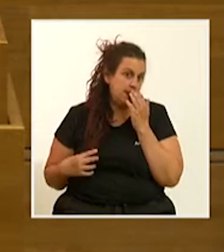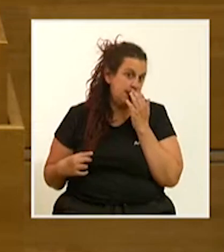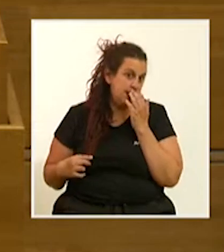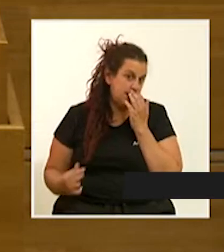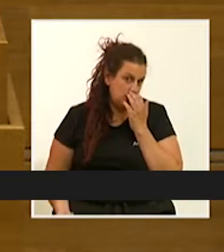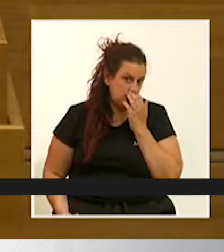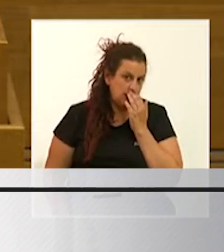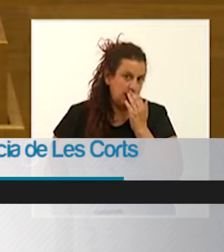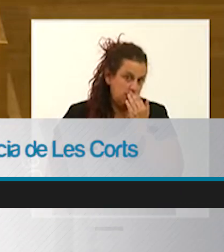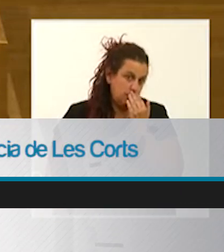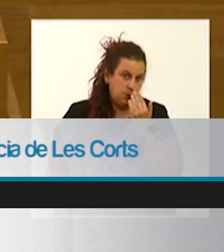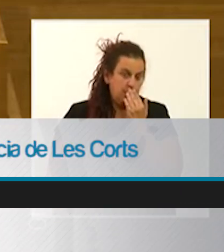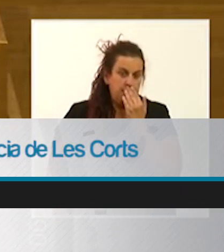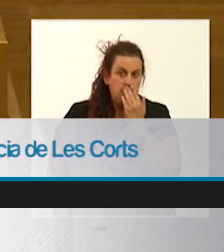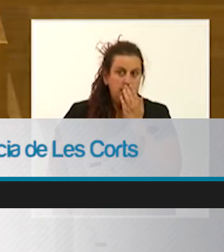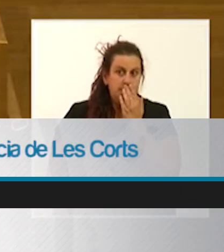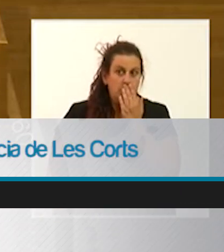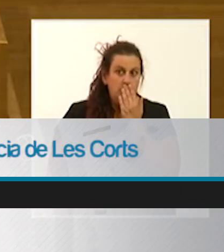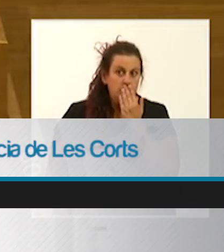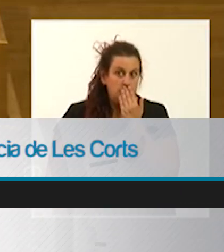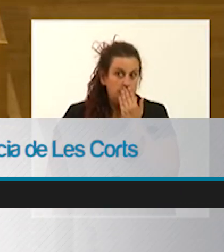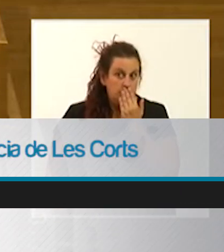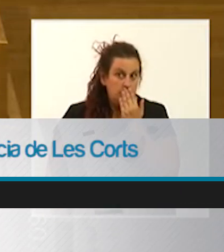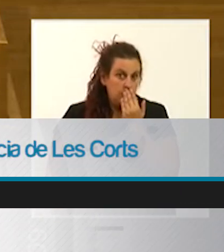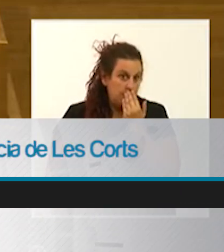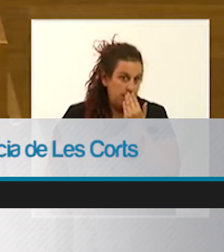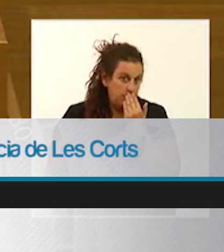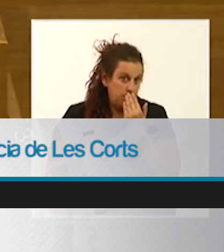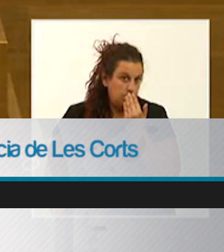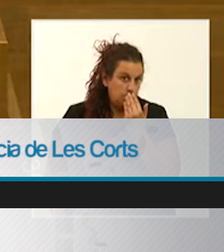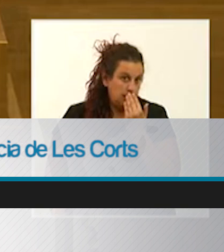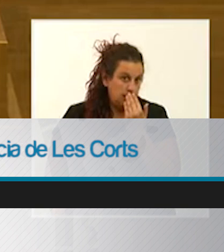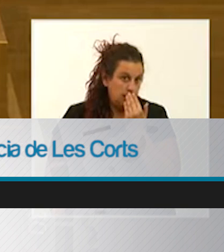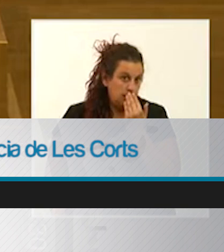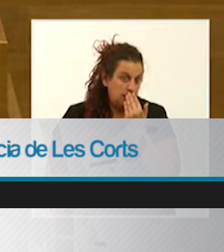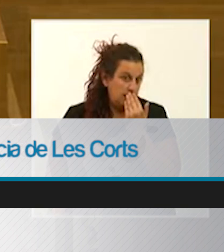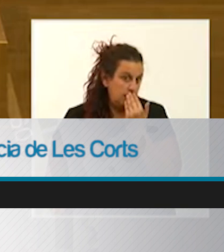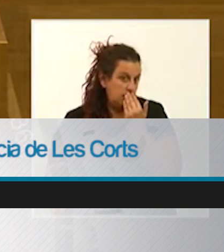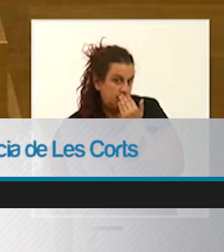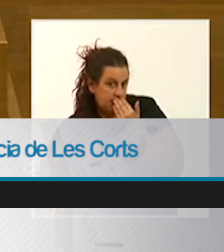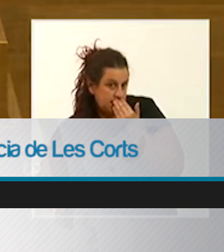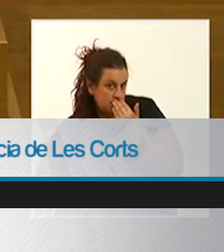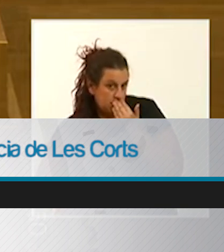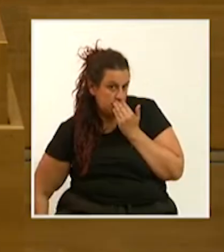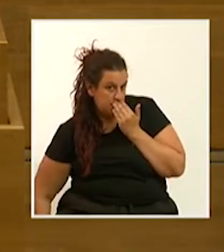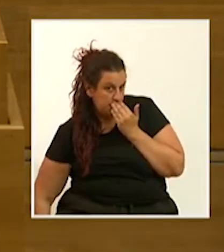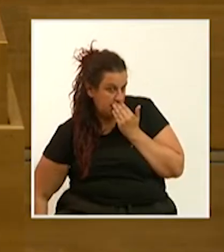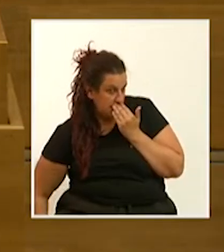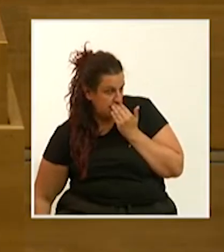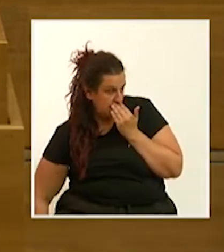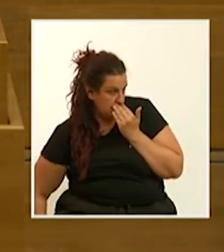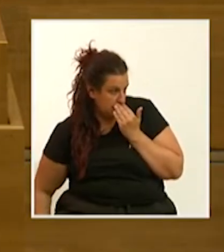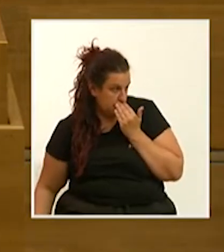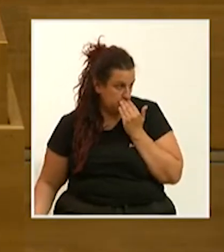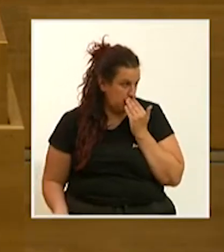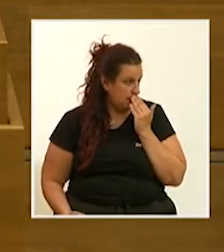la presidenta de las Cortes valencianas janos masó de vox descarta abandonar la presidencia del parlamento valenciano tras la ruptura del gobierno